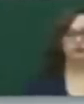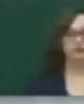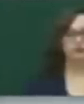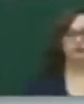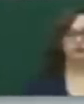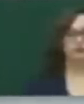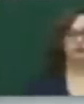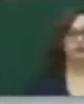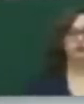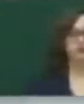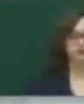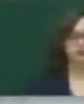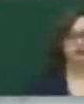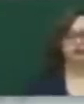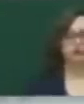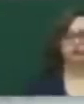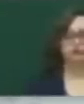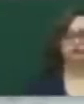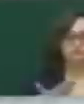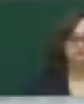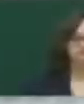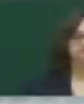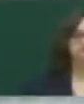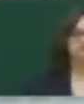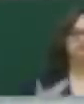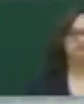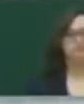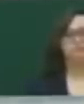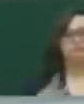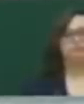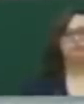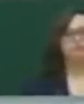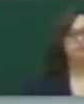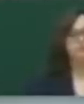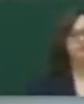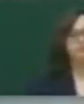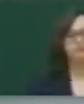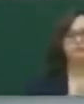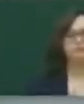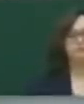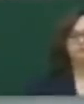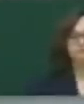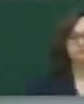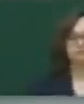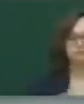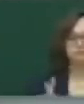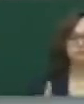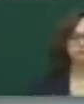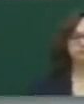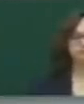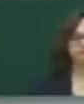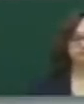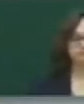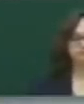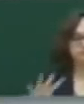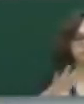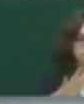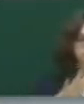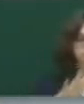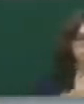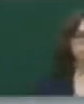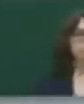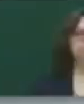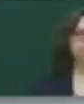Respetables cancilleres y representantes de países hermanos de nuestra América,